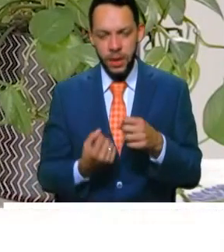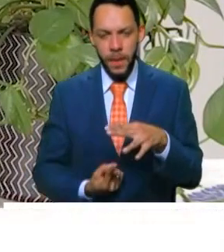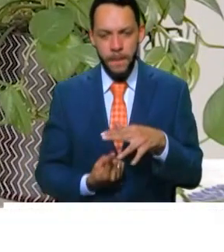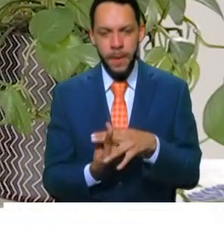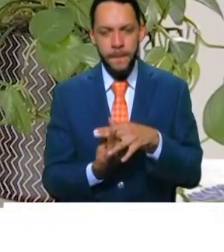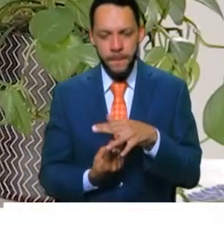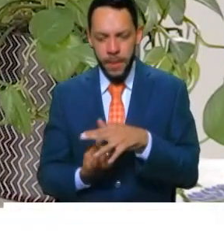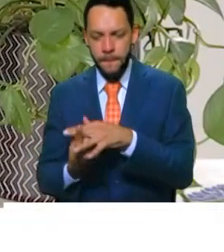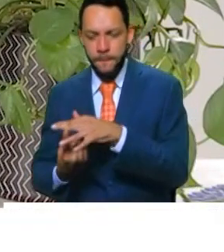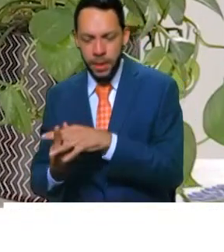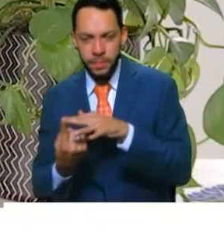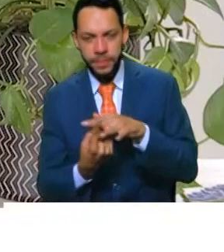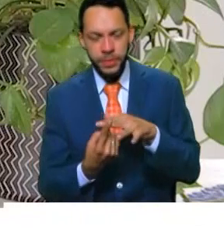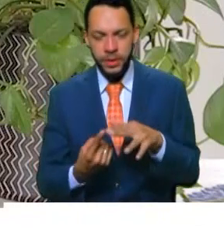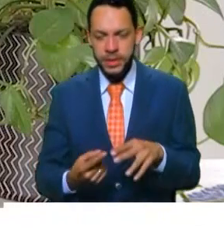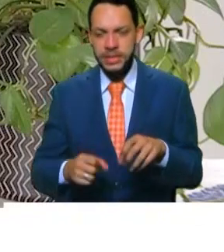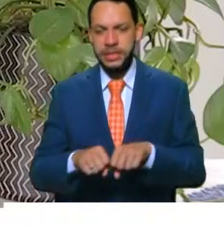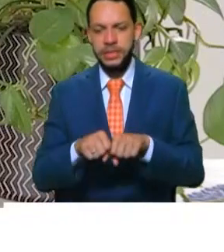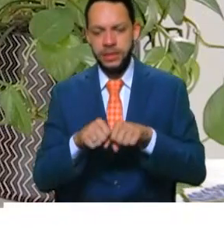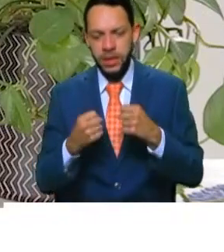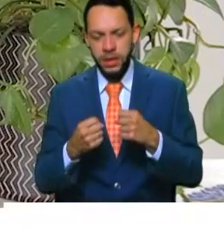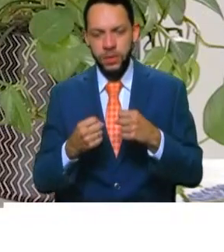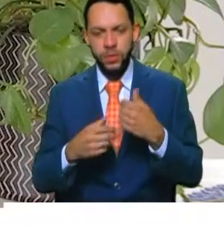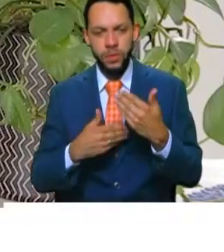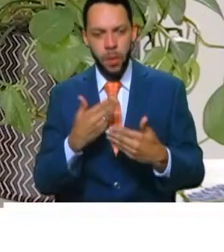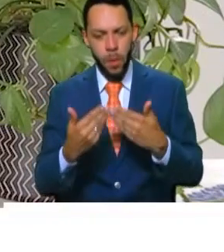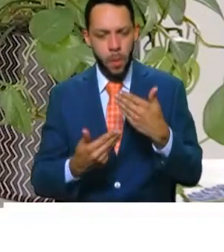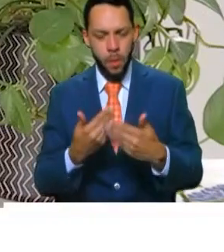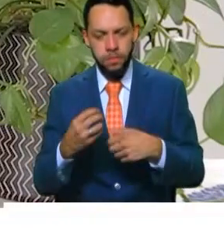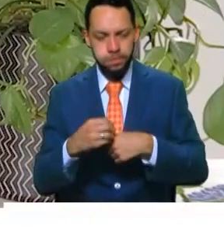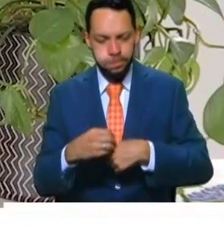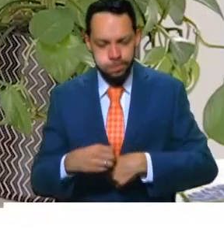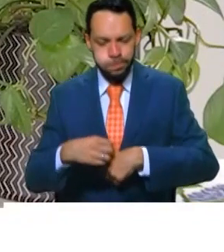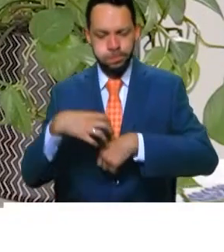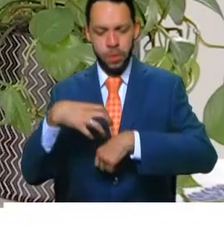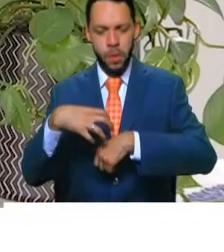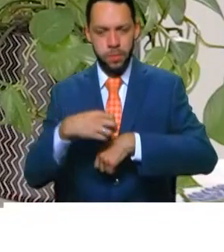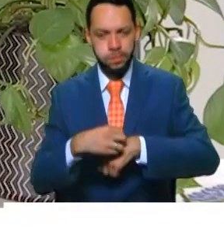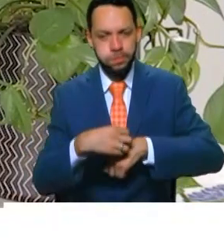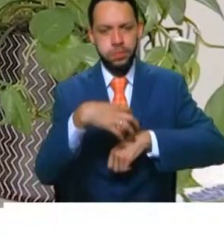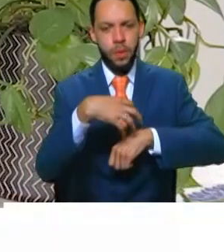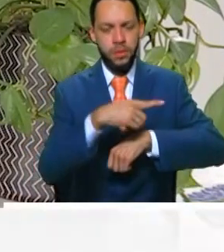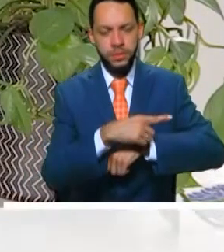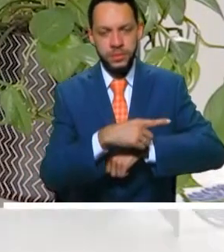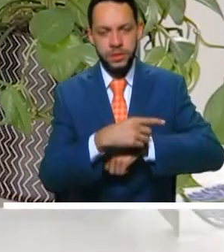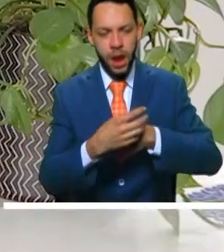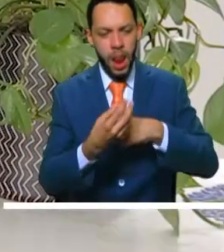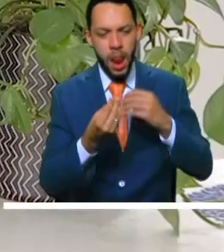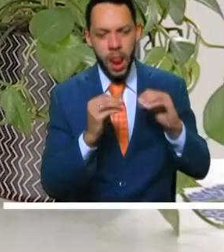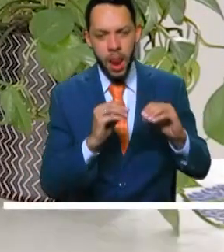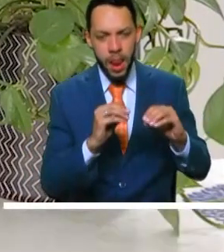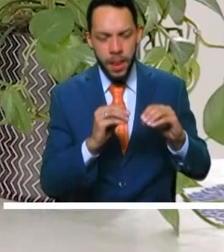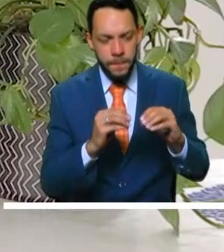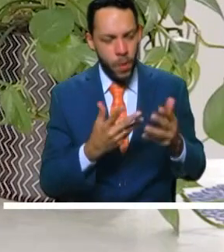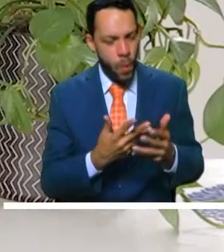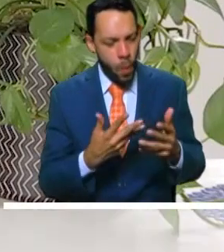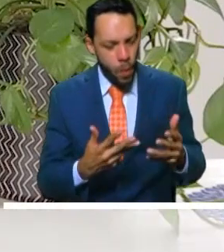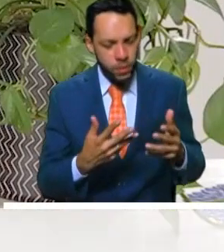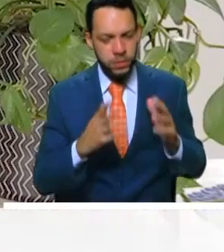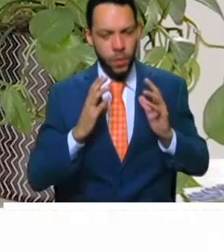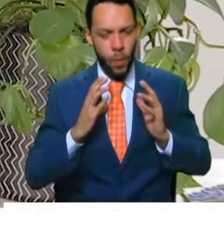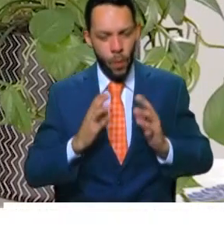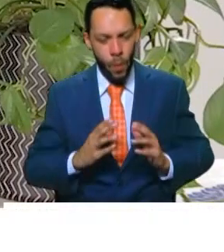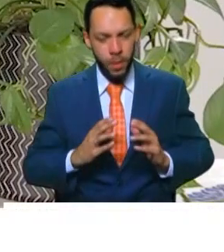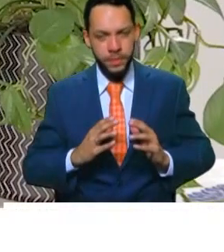mi cuerpo a volverse inflamado completamente. Esas partículas que entran al cuerpo se